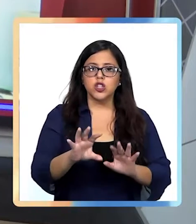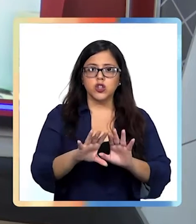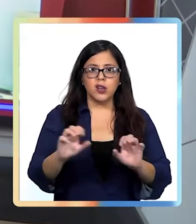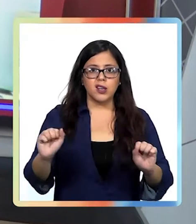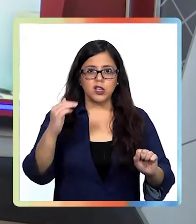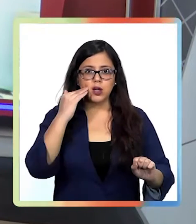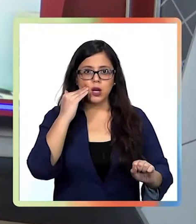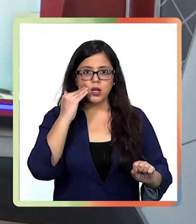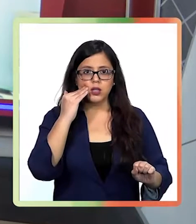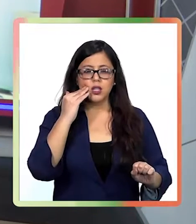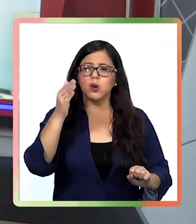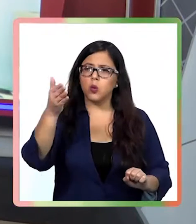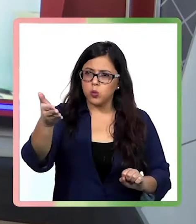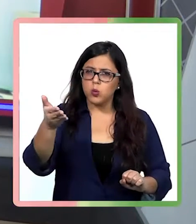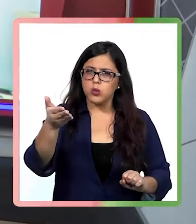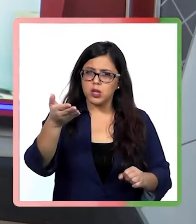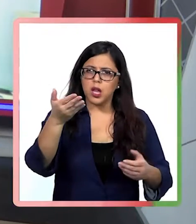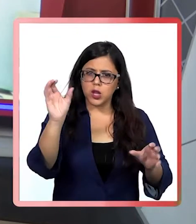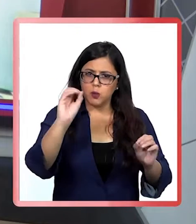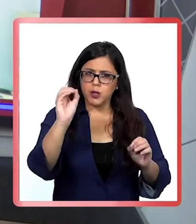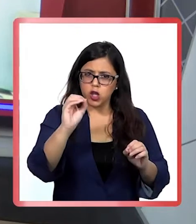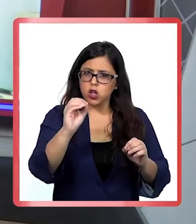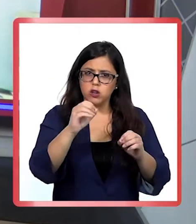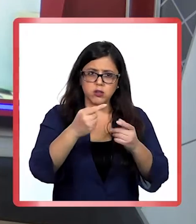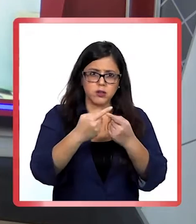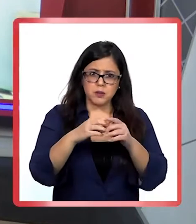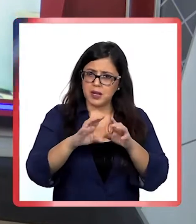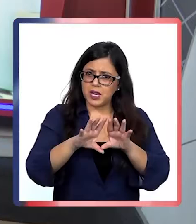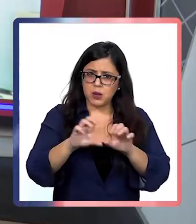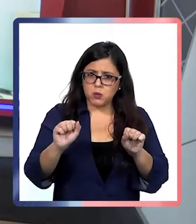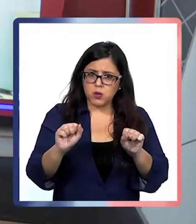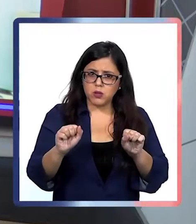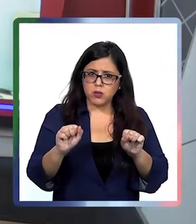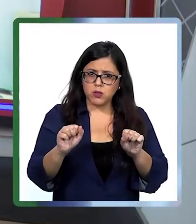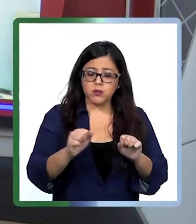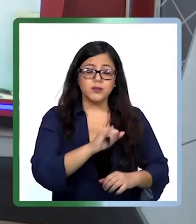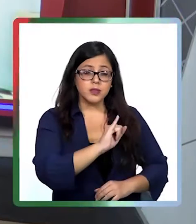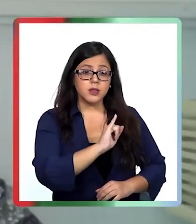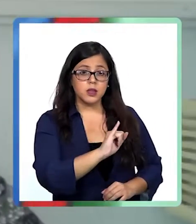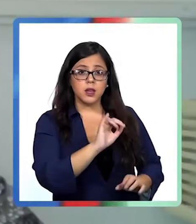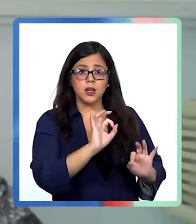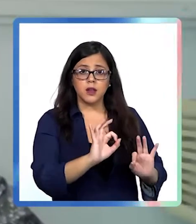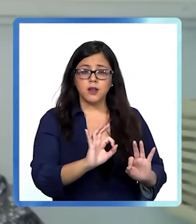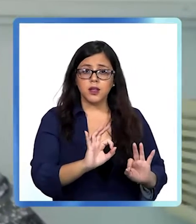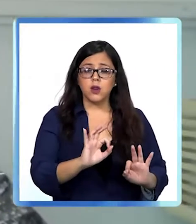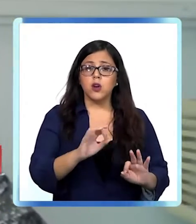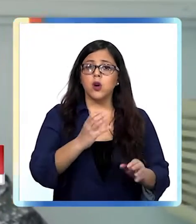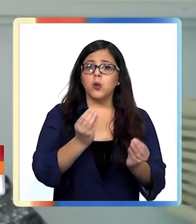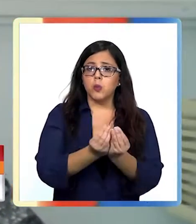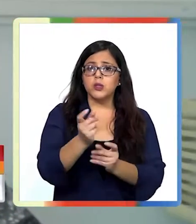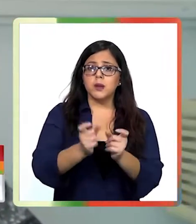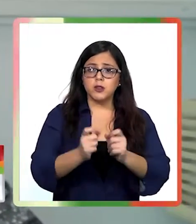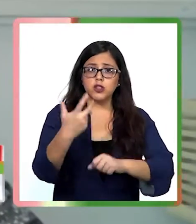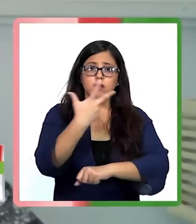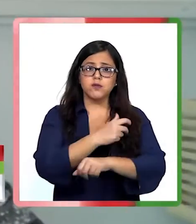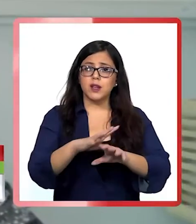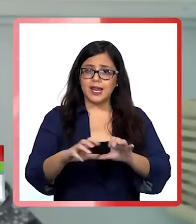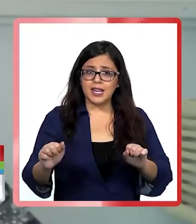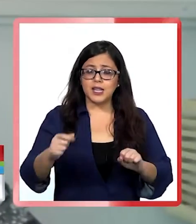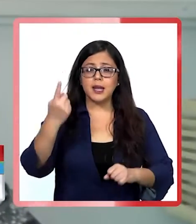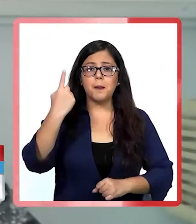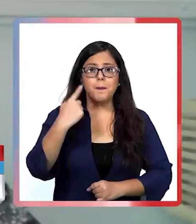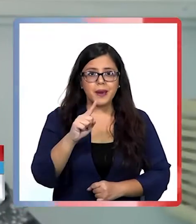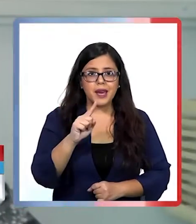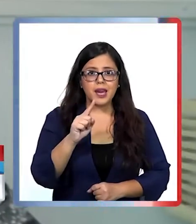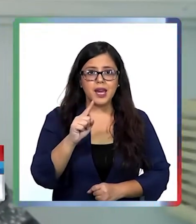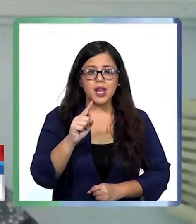más del 90% tiene su esquema de vacunación completo. ¿Usted comparte esa argumentación? Sí, eso es efectivo. Tenemos un alto porcentaje de